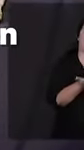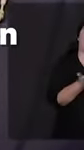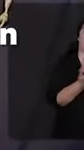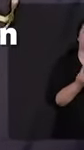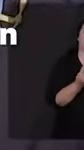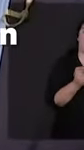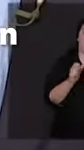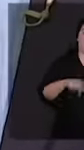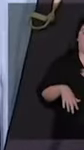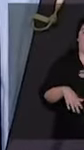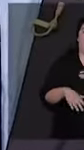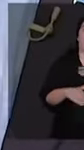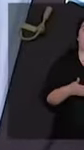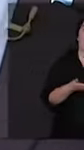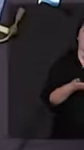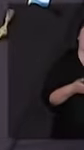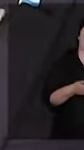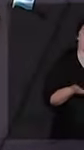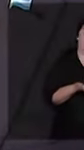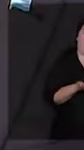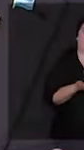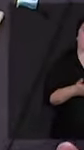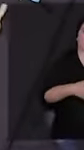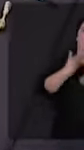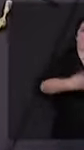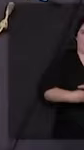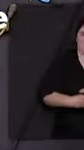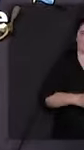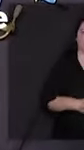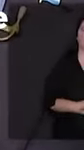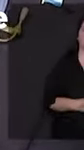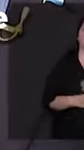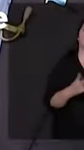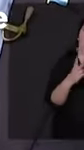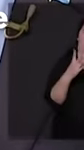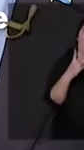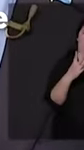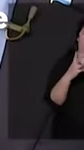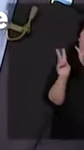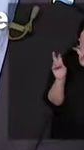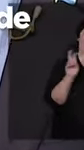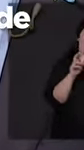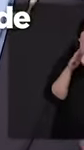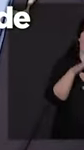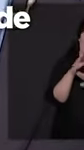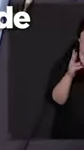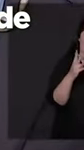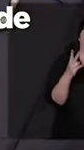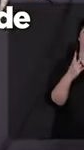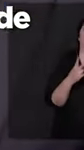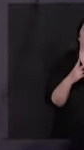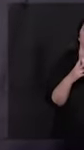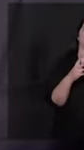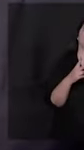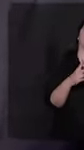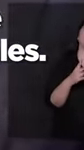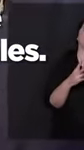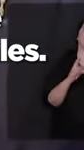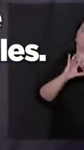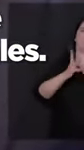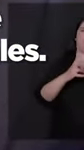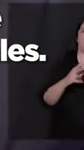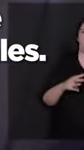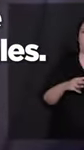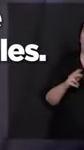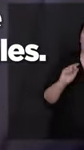en tierra propia por eso dos temas centrales el primero que tiene que ver con un cambio de paradigma que hemos planteado en